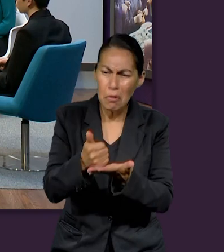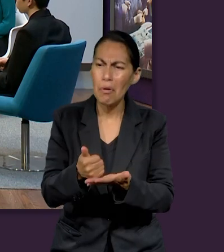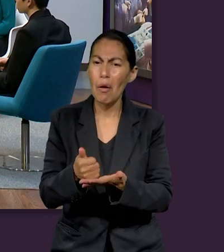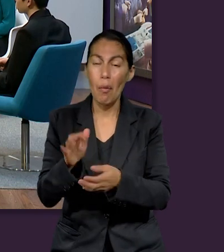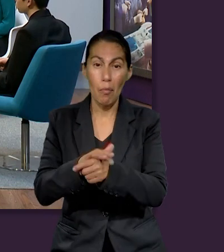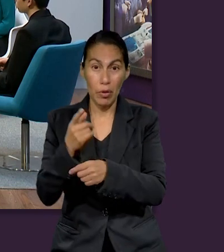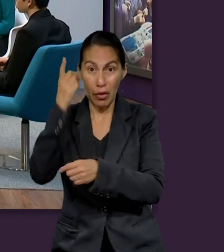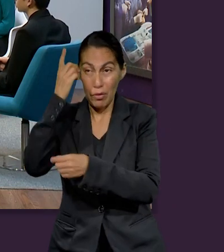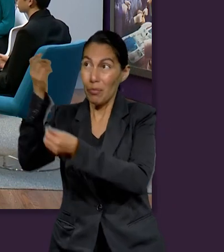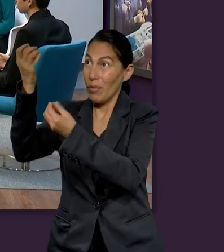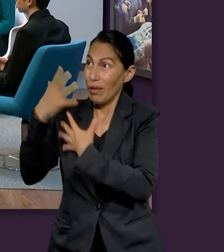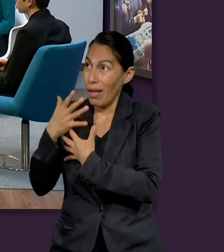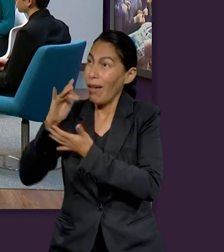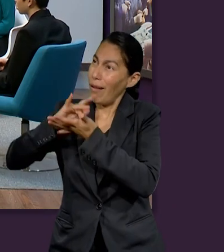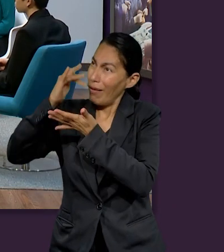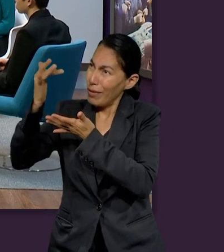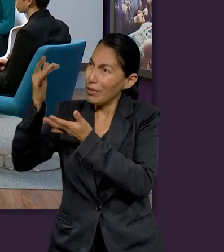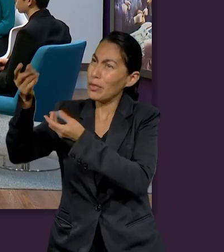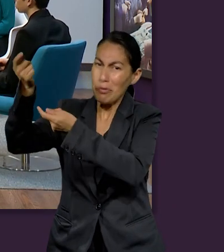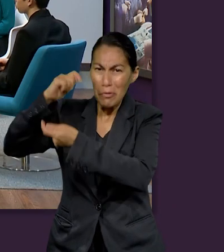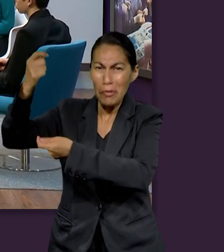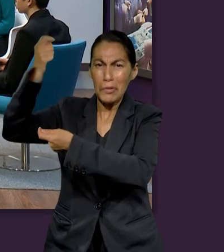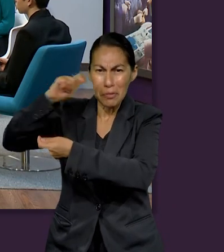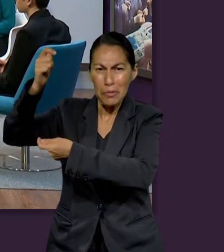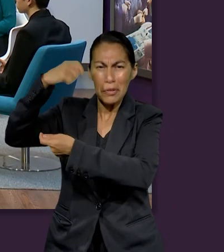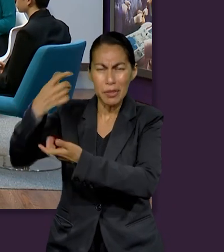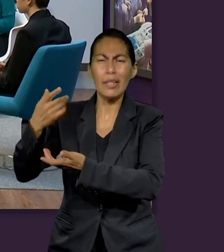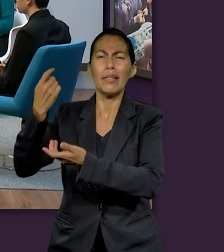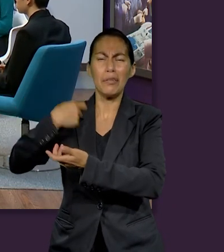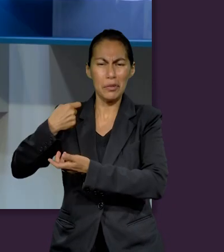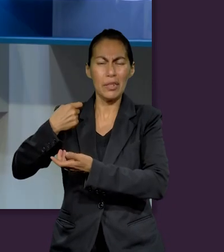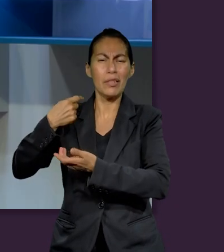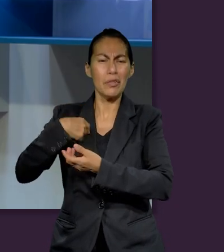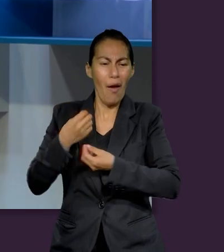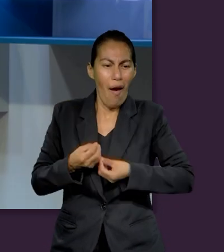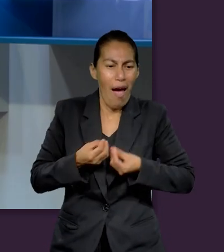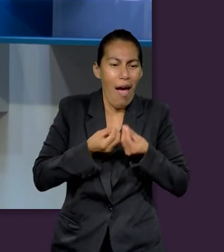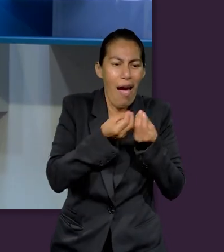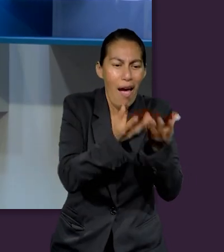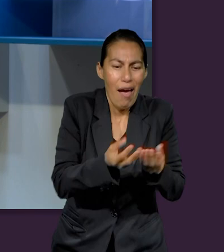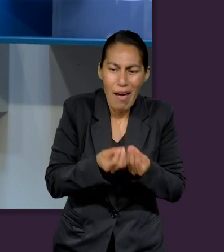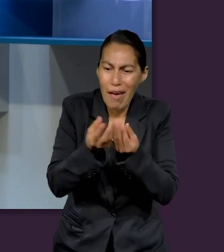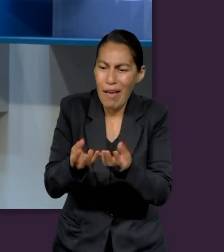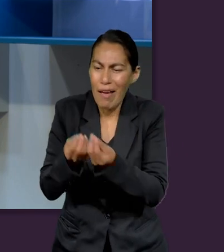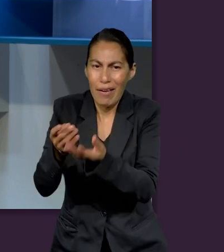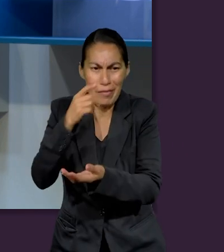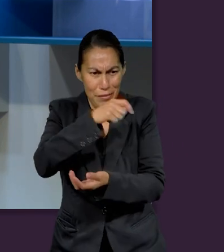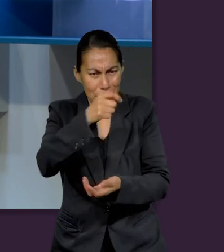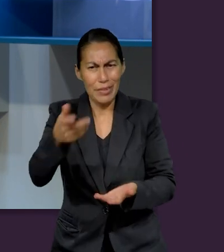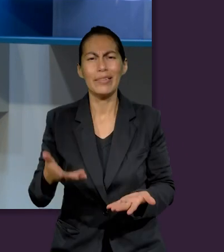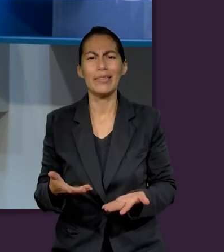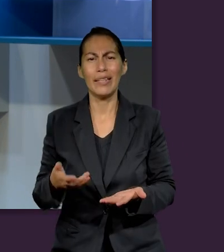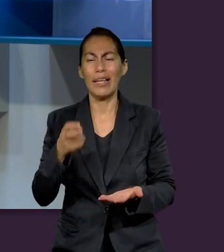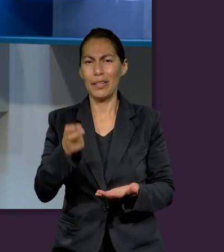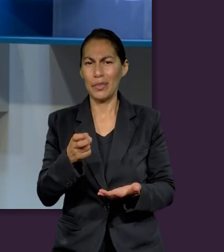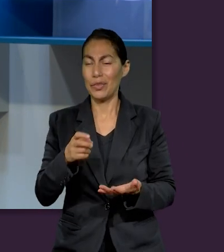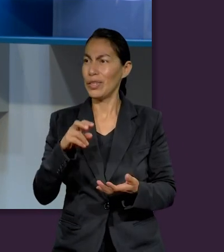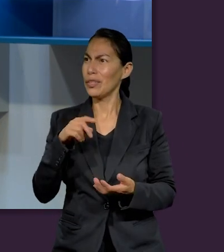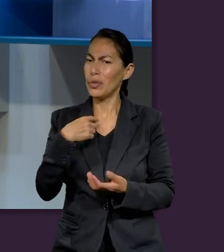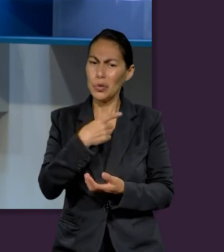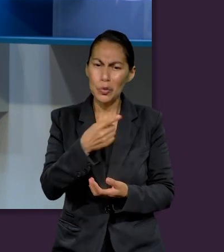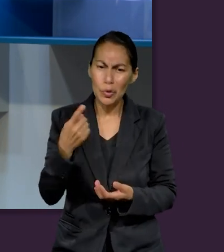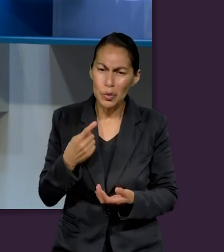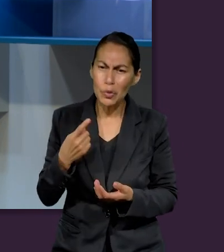incluso después de la muerte Pues que creímos en unión y cuando tenemos conciencia en Dios No Solamente vamos a